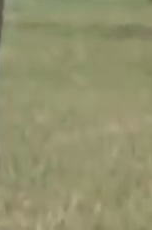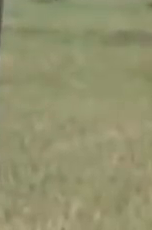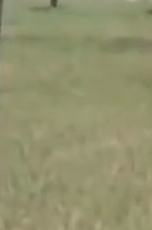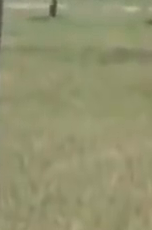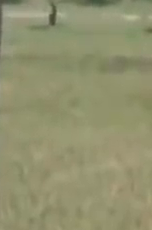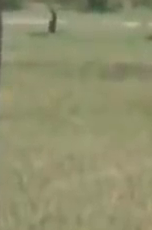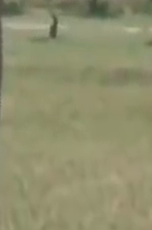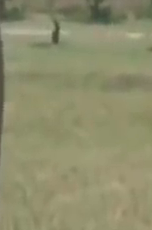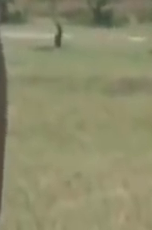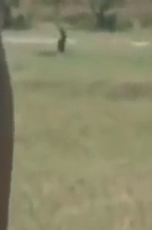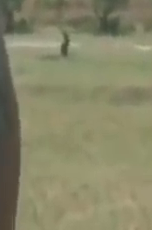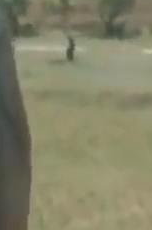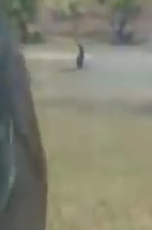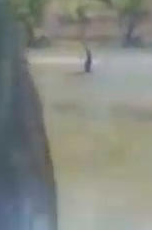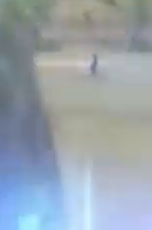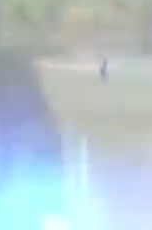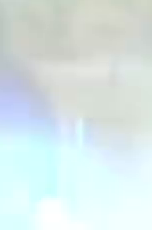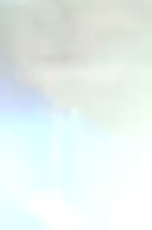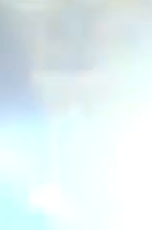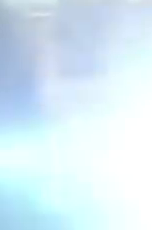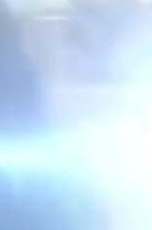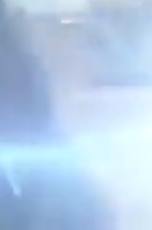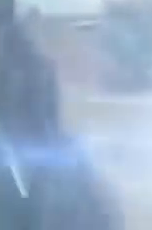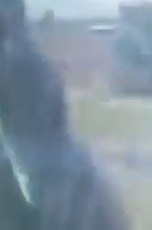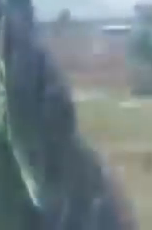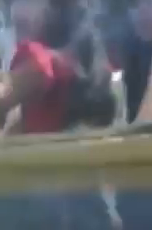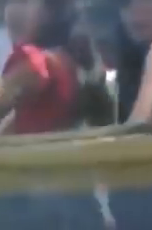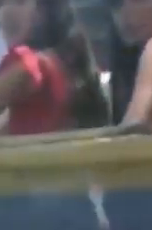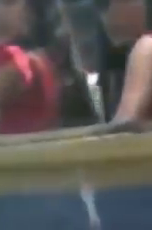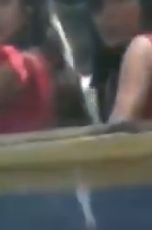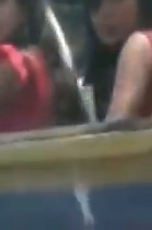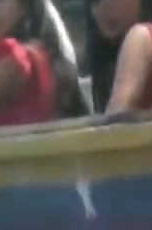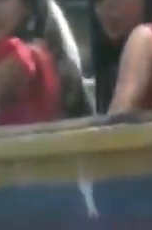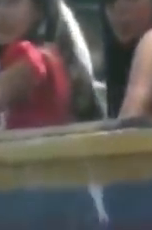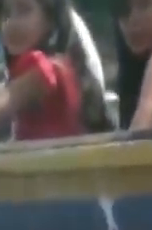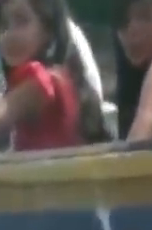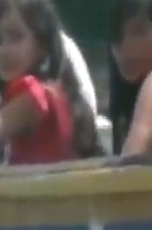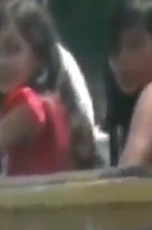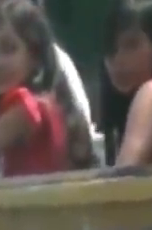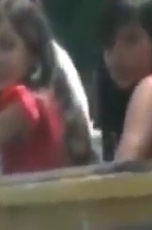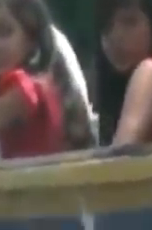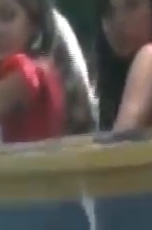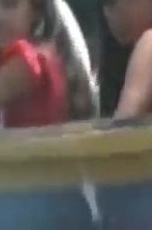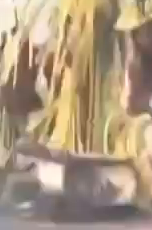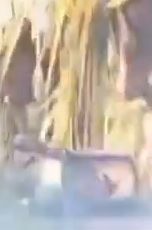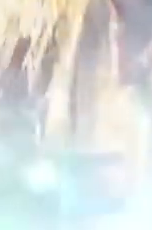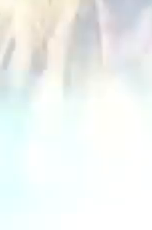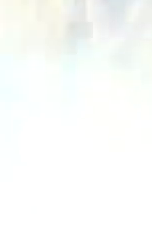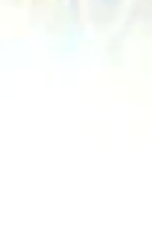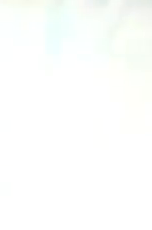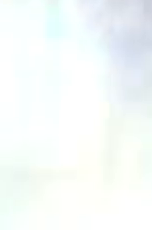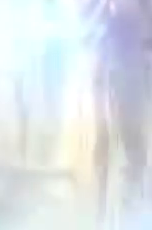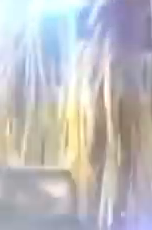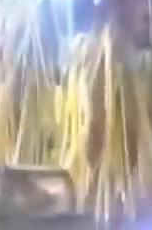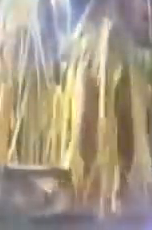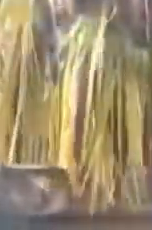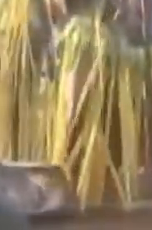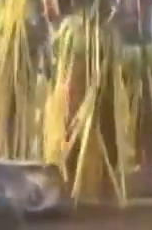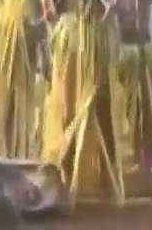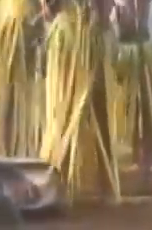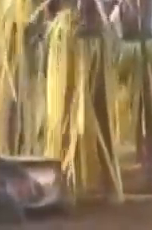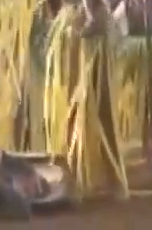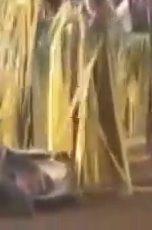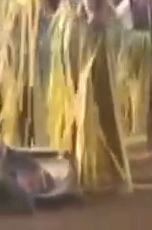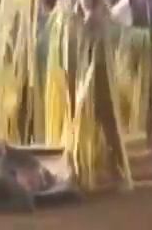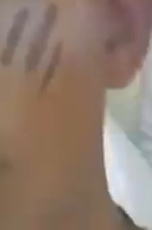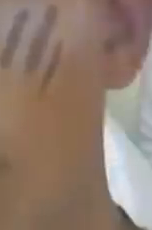son nuestros pueblos indígenas. Sintamos el orgullo de ser venezolanos, de ser latinoamericanos, caribeños, de ser de la patria